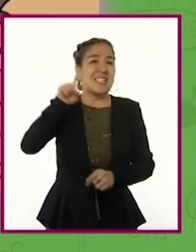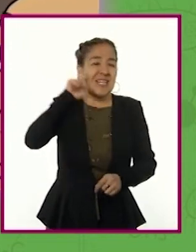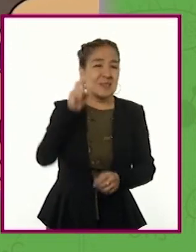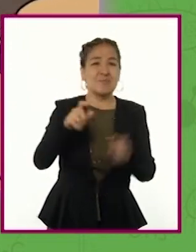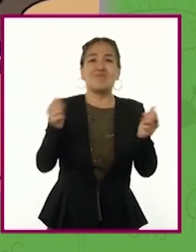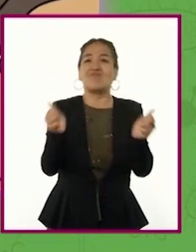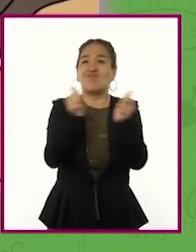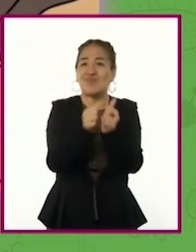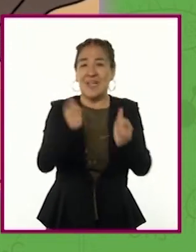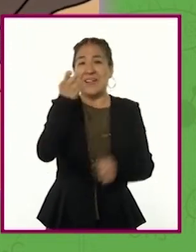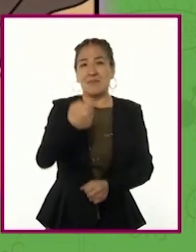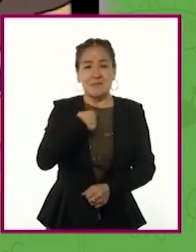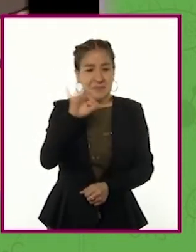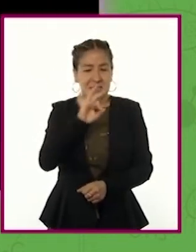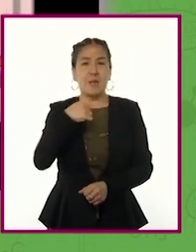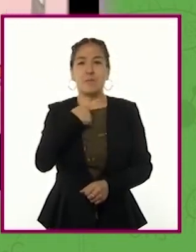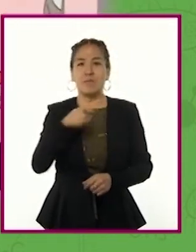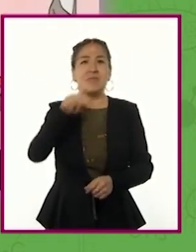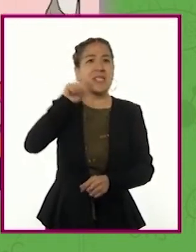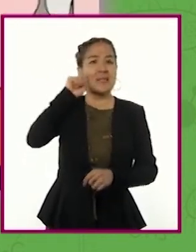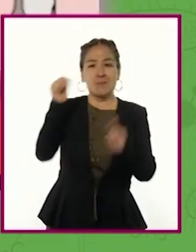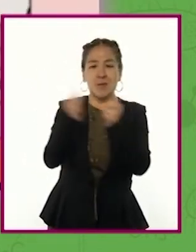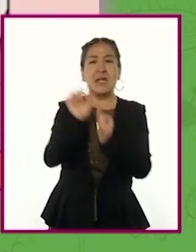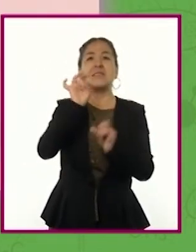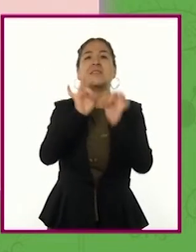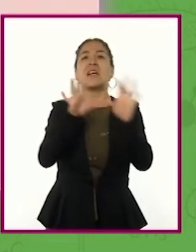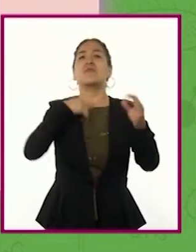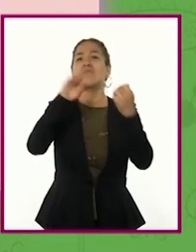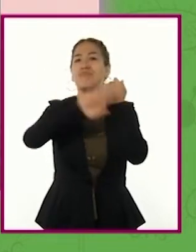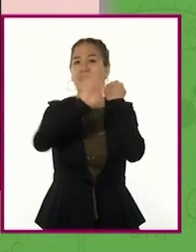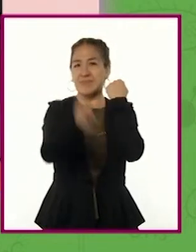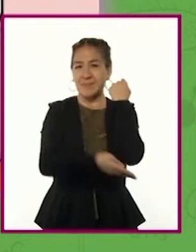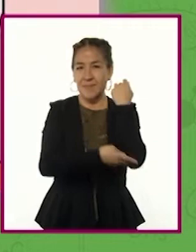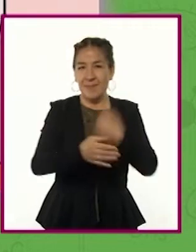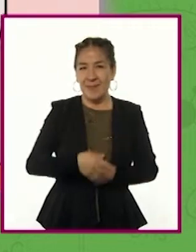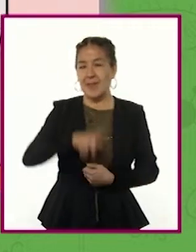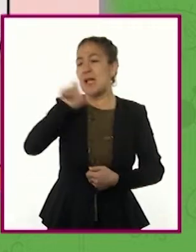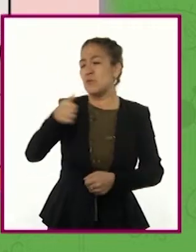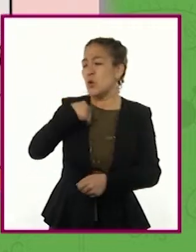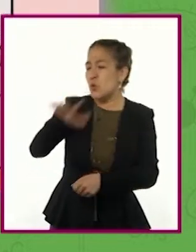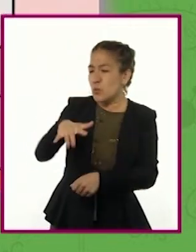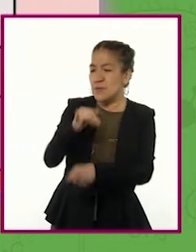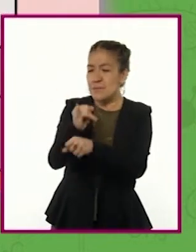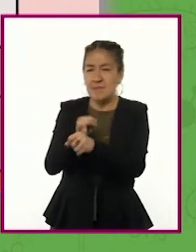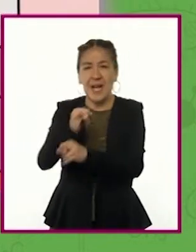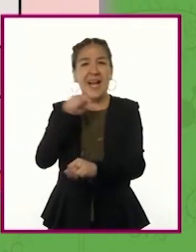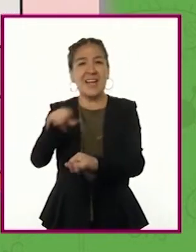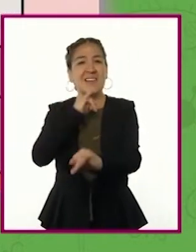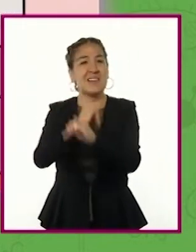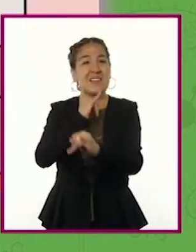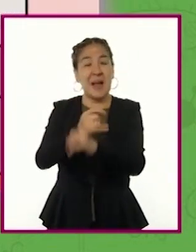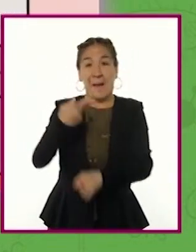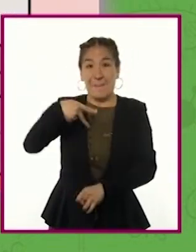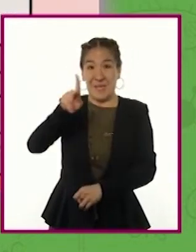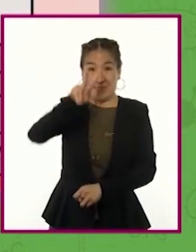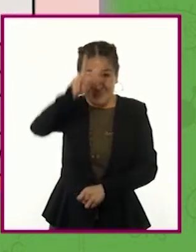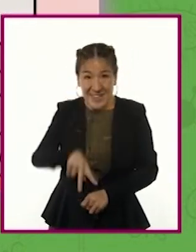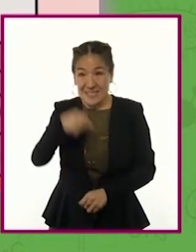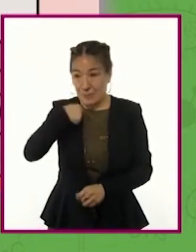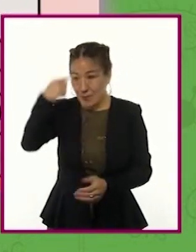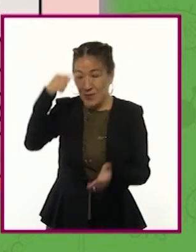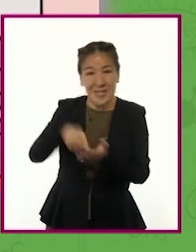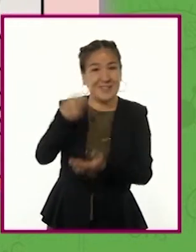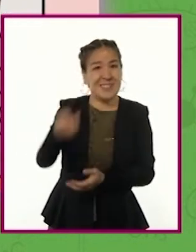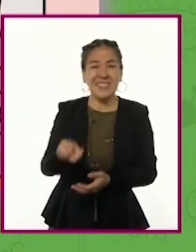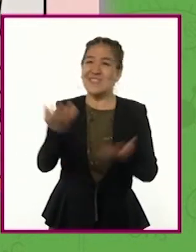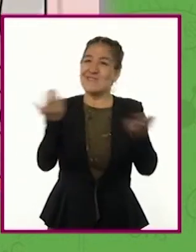la posibilidad de quedar embarazada. Buscamos en internet, pero en realidad no sé qué creer y se